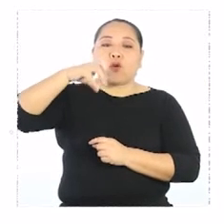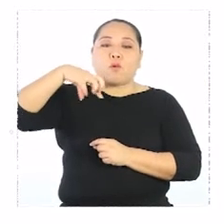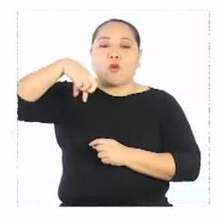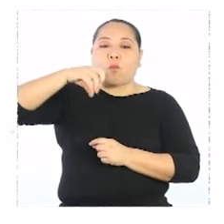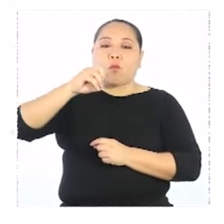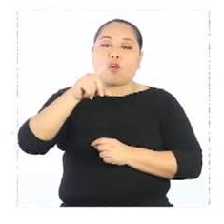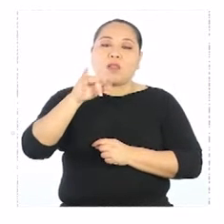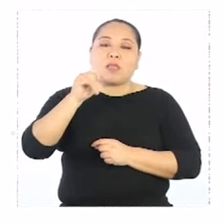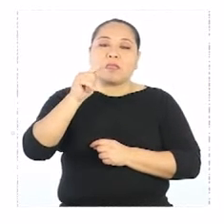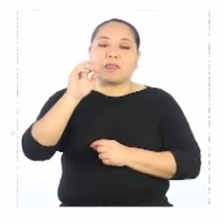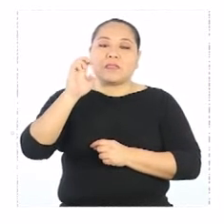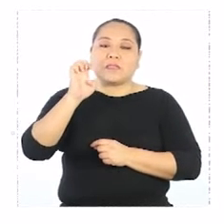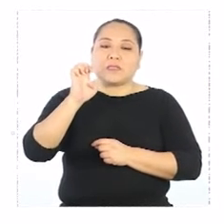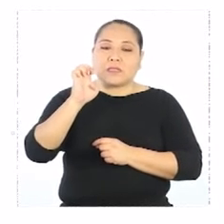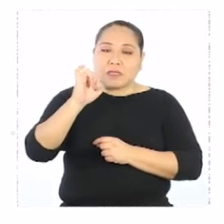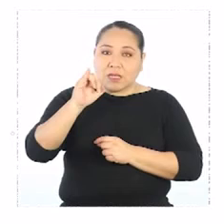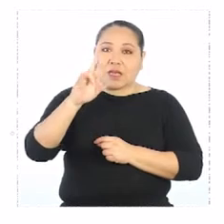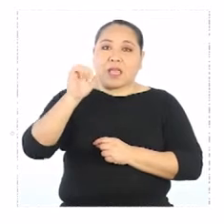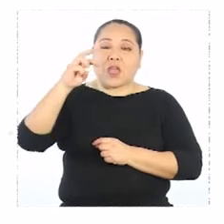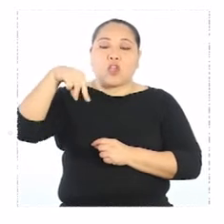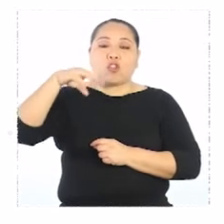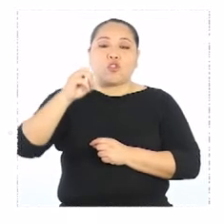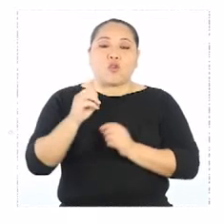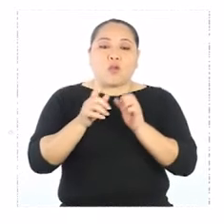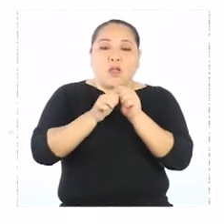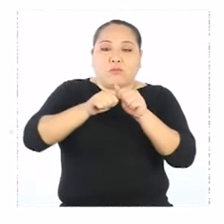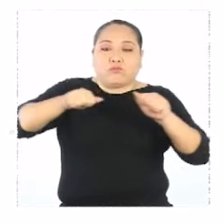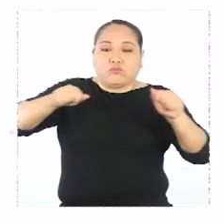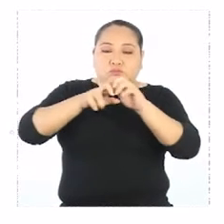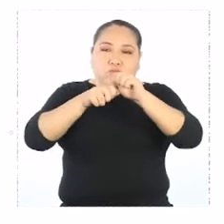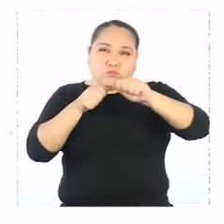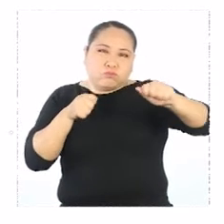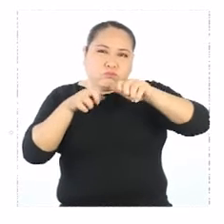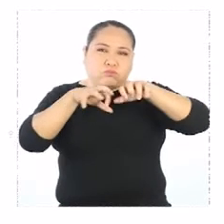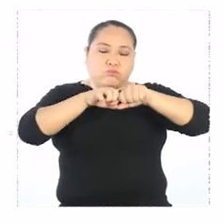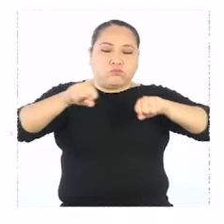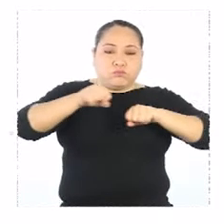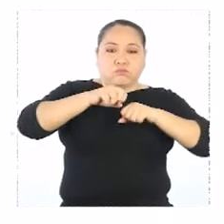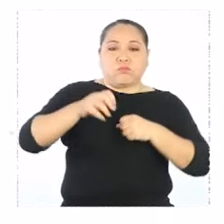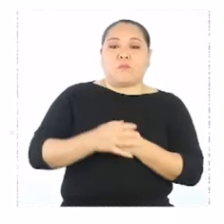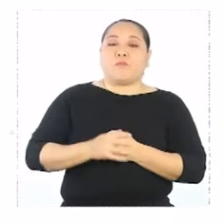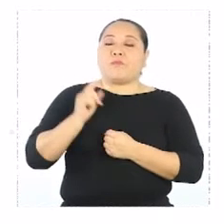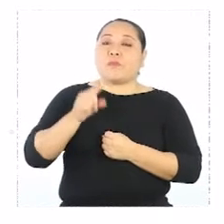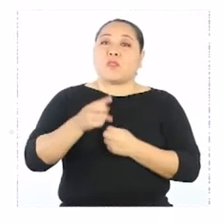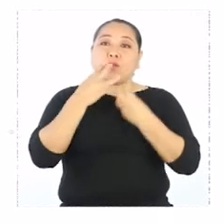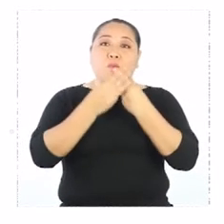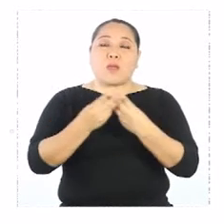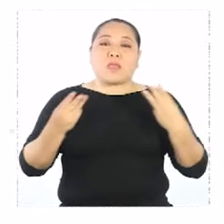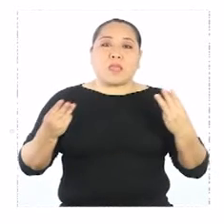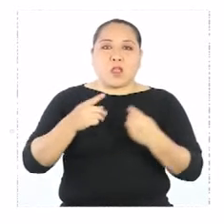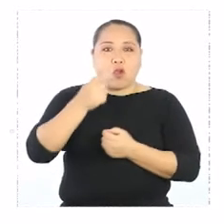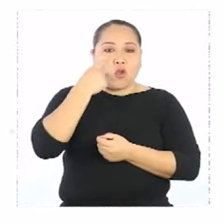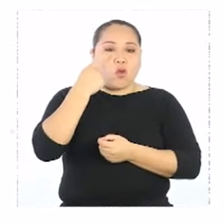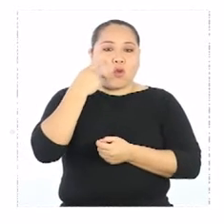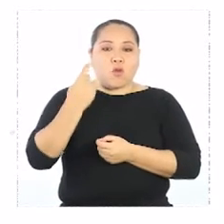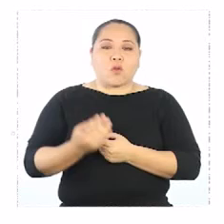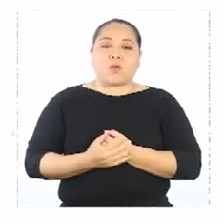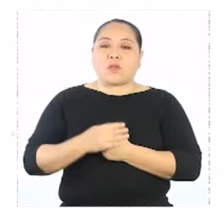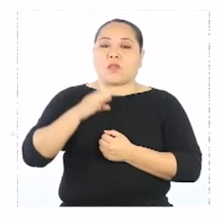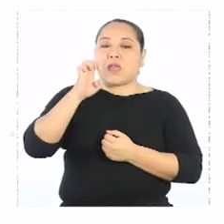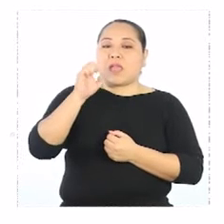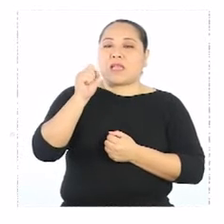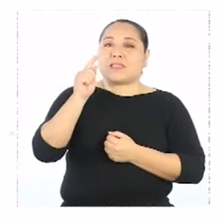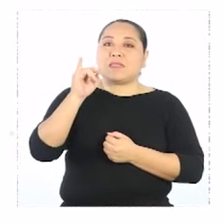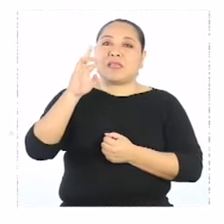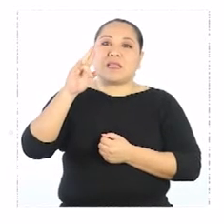es poliestireno expandido. Tiene una consistencia semiviscosa que se deriva de un material